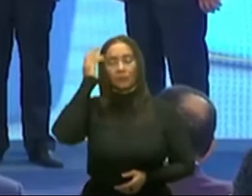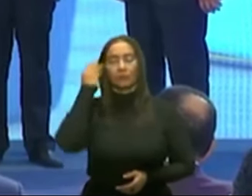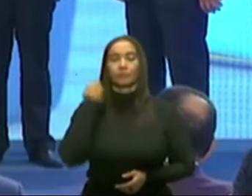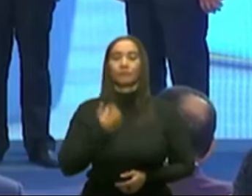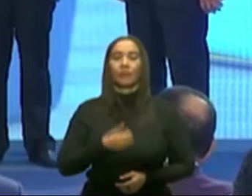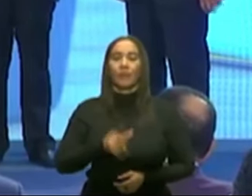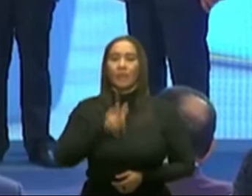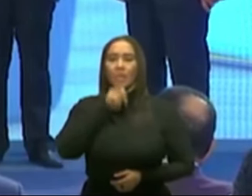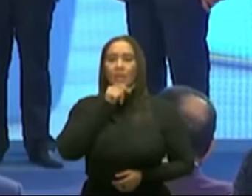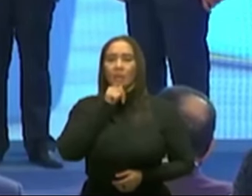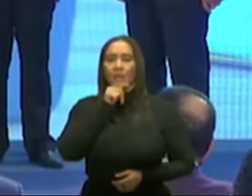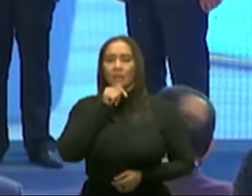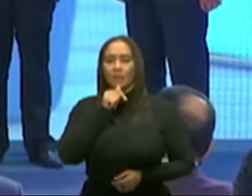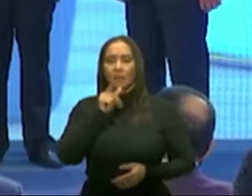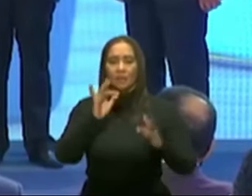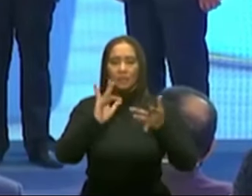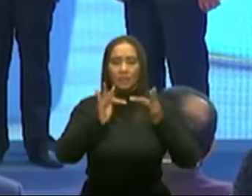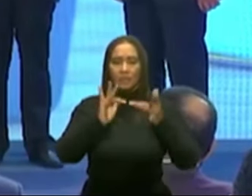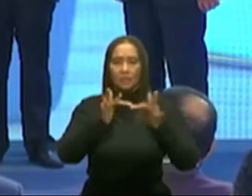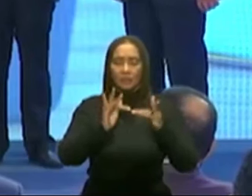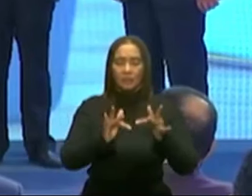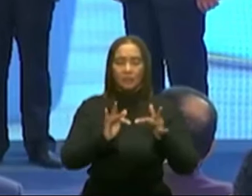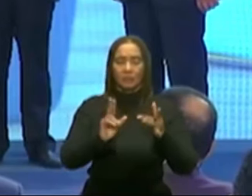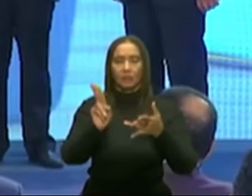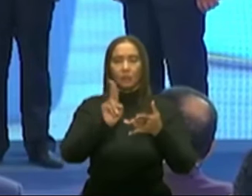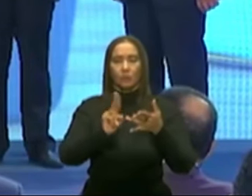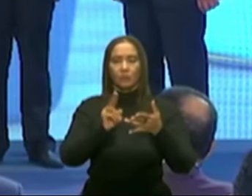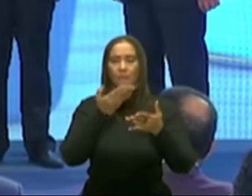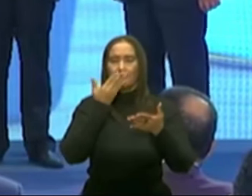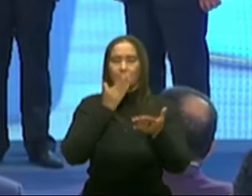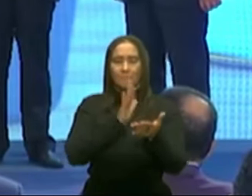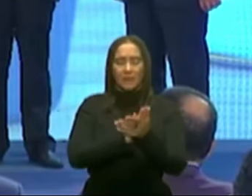desprecio de esos derechos